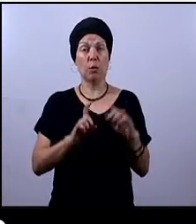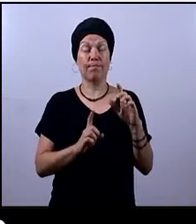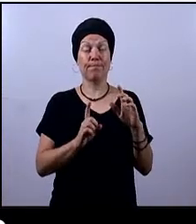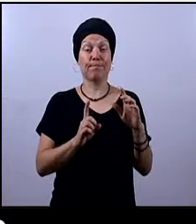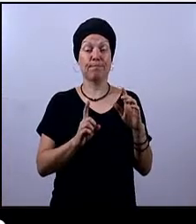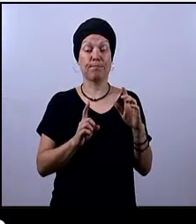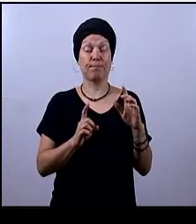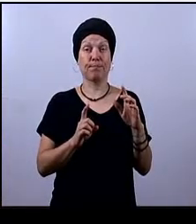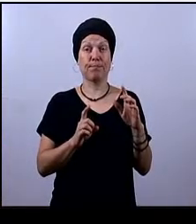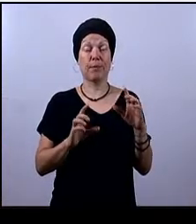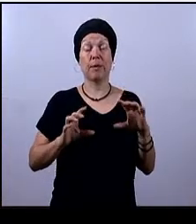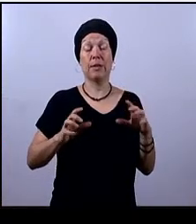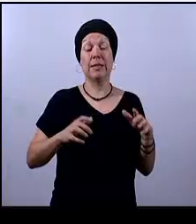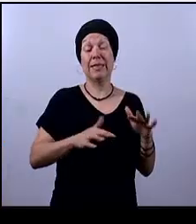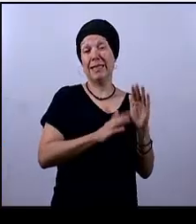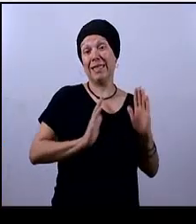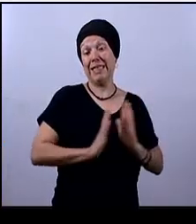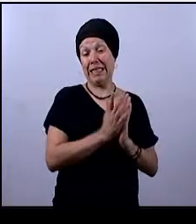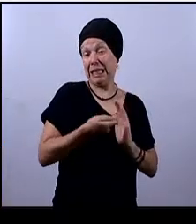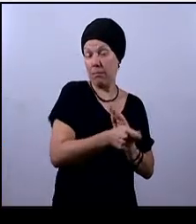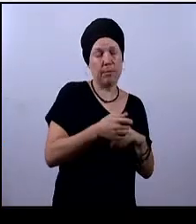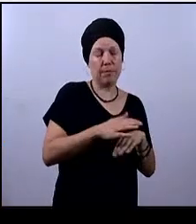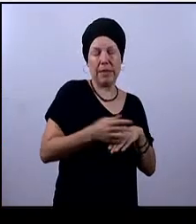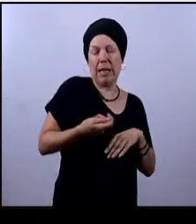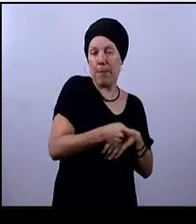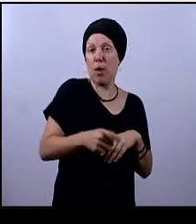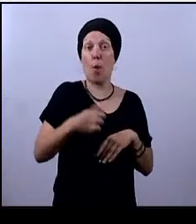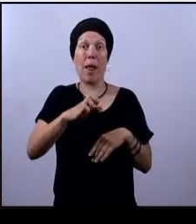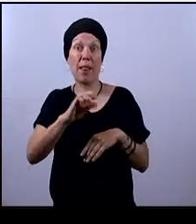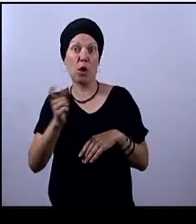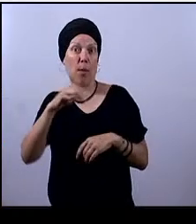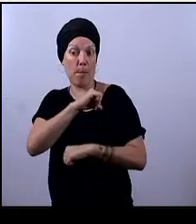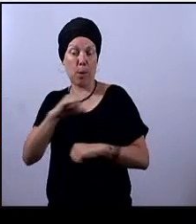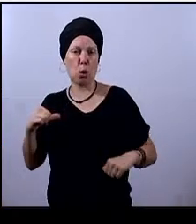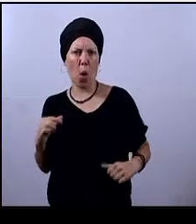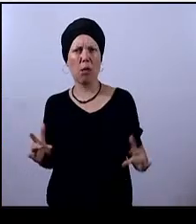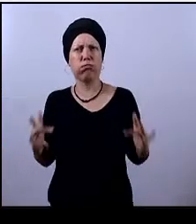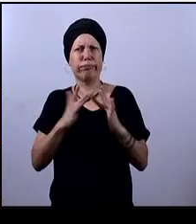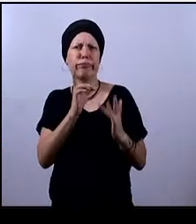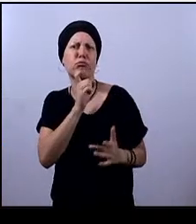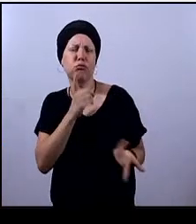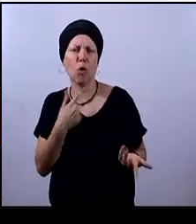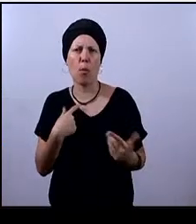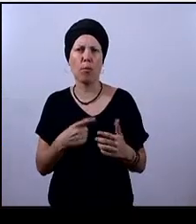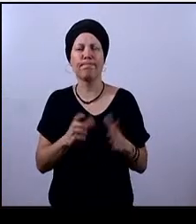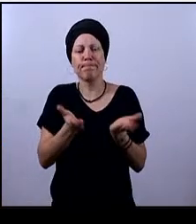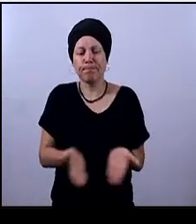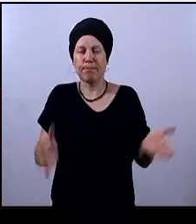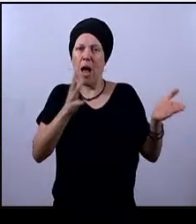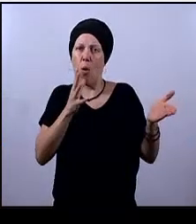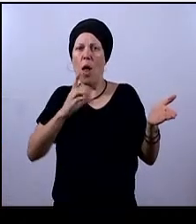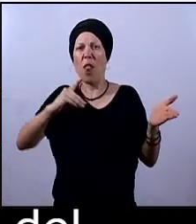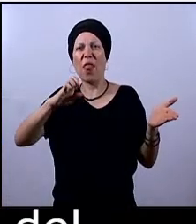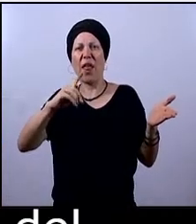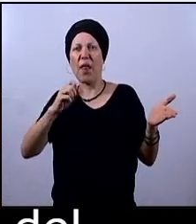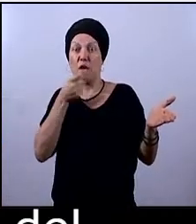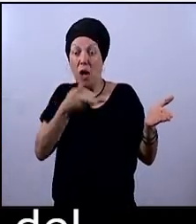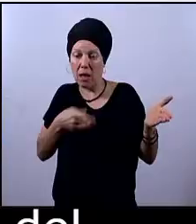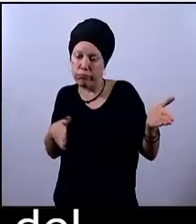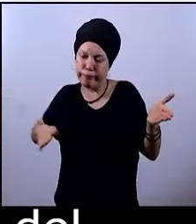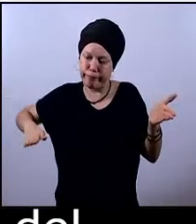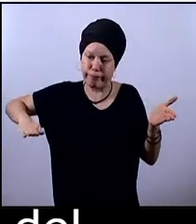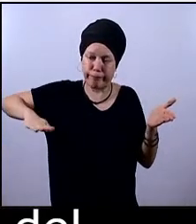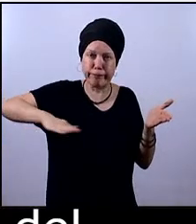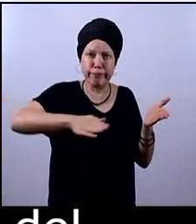la comarca de San Pedro, los Baldíos y Portugal tiene lugar a través del embalse de Cedillo.